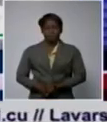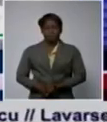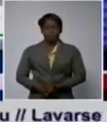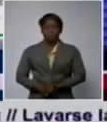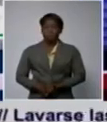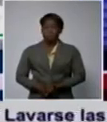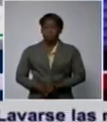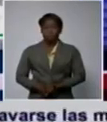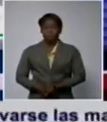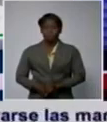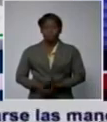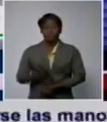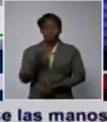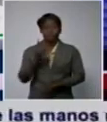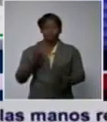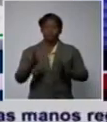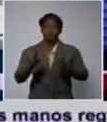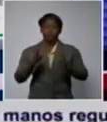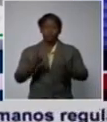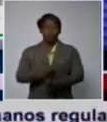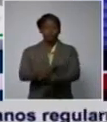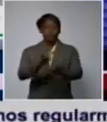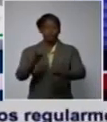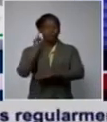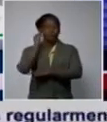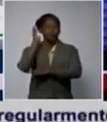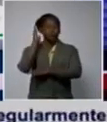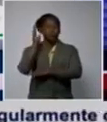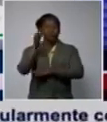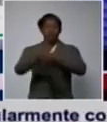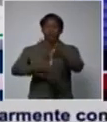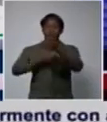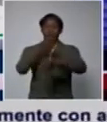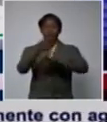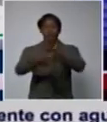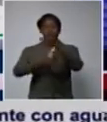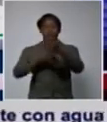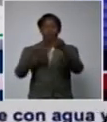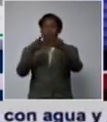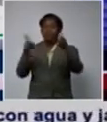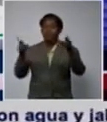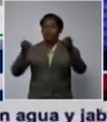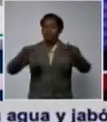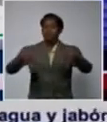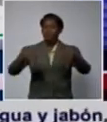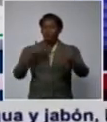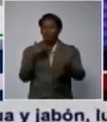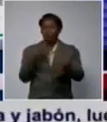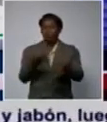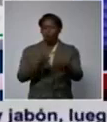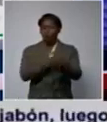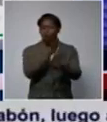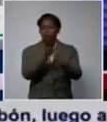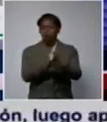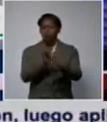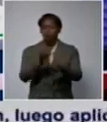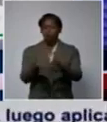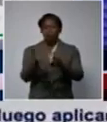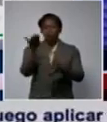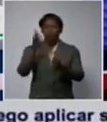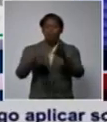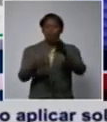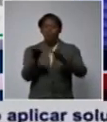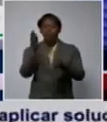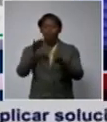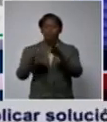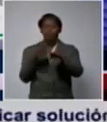Entramos en el segundo momento de conferencia de prensa sobre el análisis de la situación internacional debido al impacto de la COVID-19.